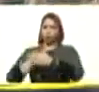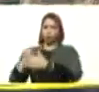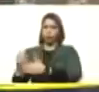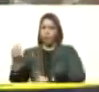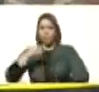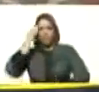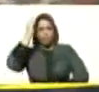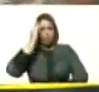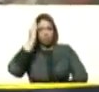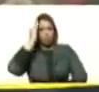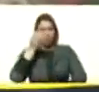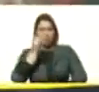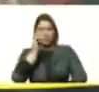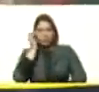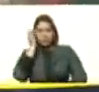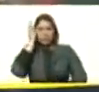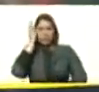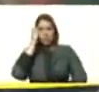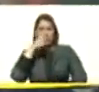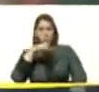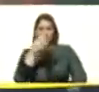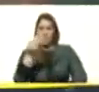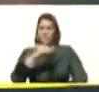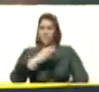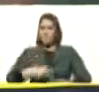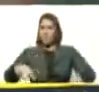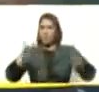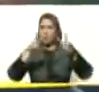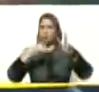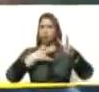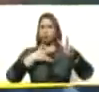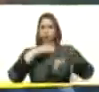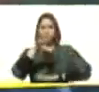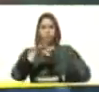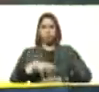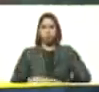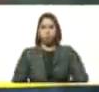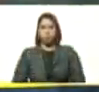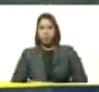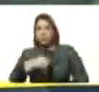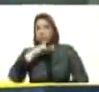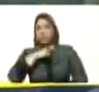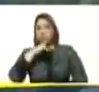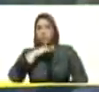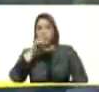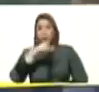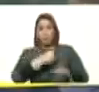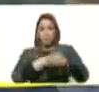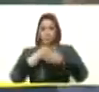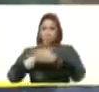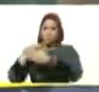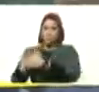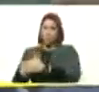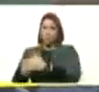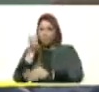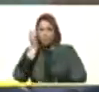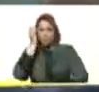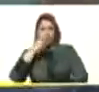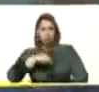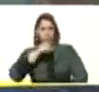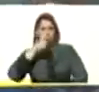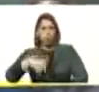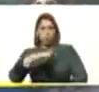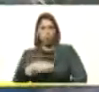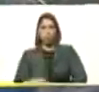conciencia se ha creado en el pueblo, más valores patrióticos de resistencia y de lucha se ha creado en nuestro